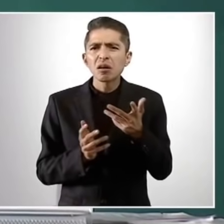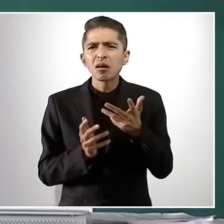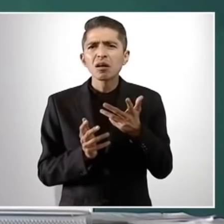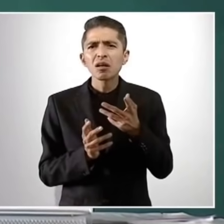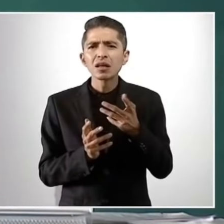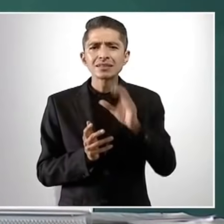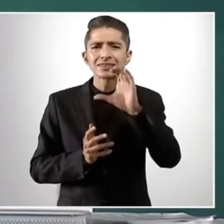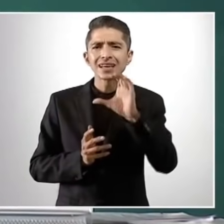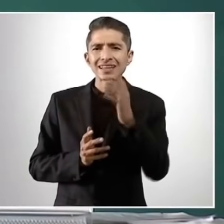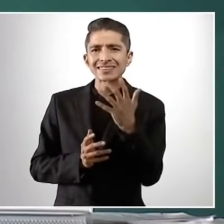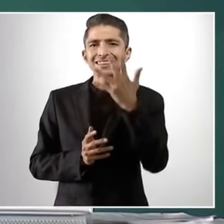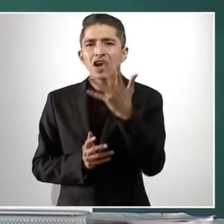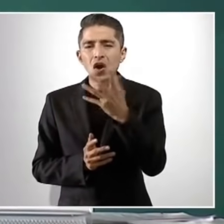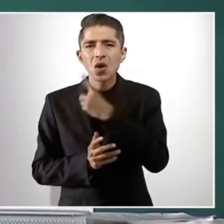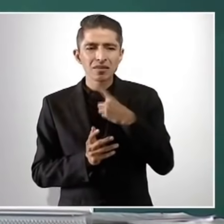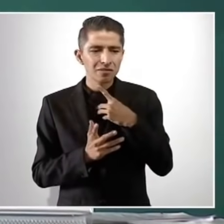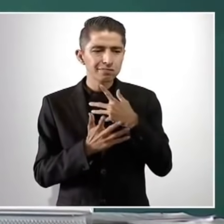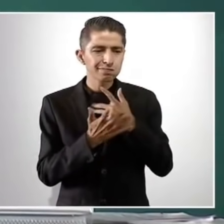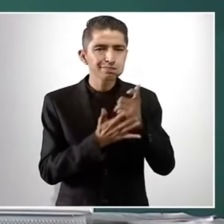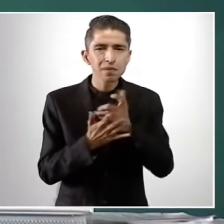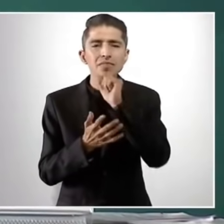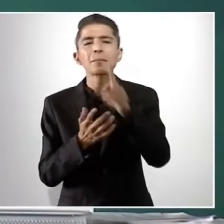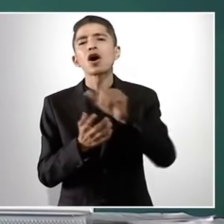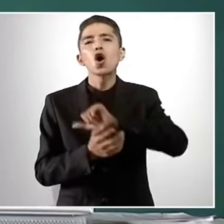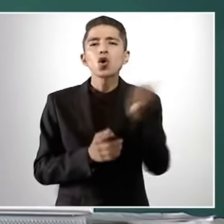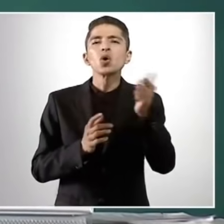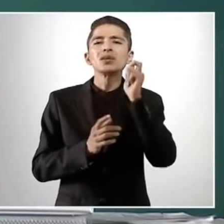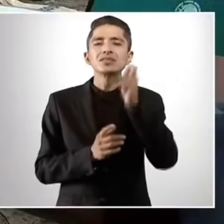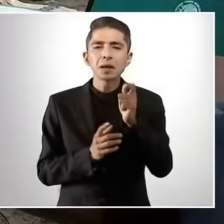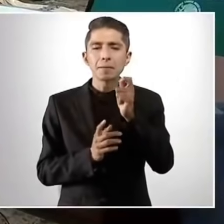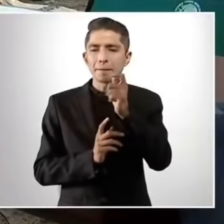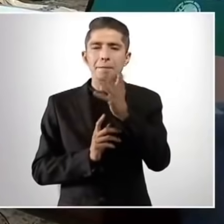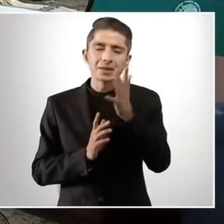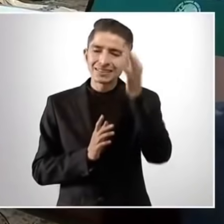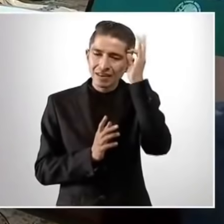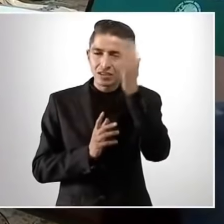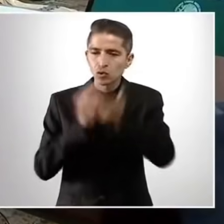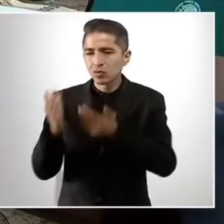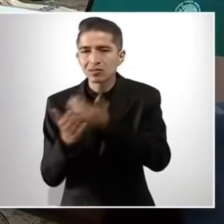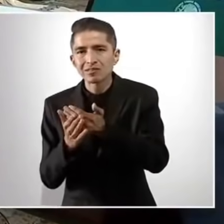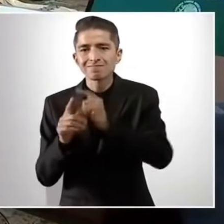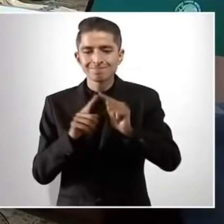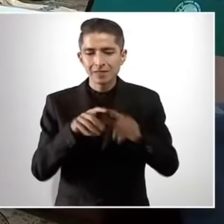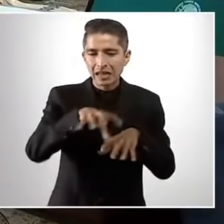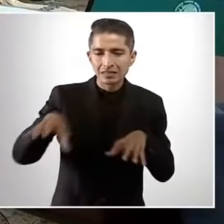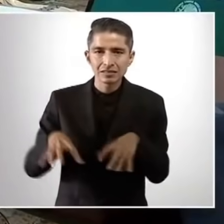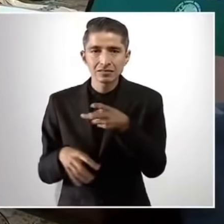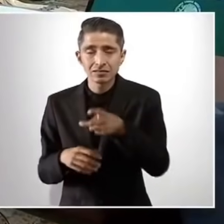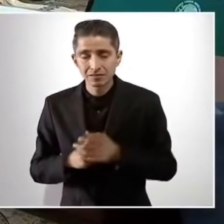del C5 y otros prestadores de servicios en estas áreas. Pero